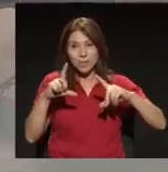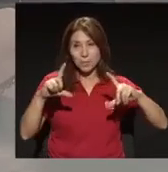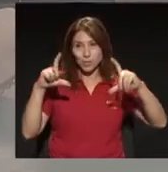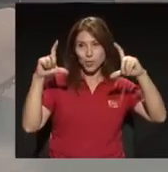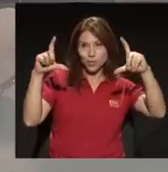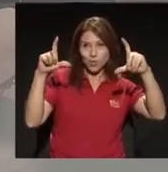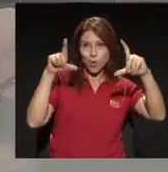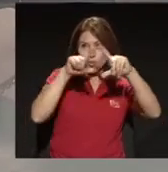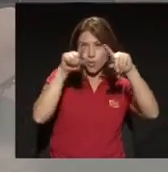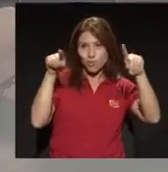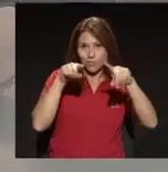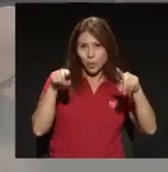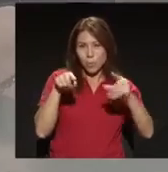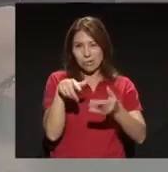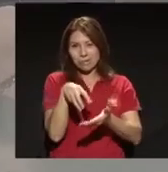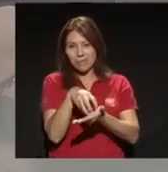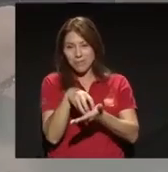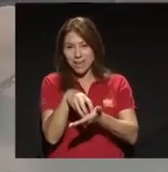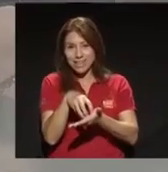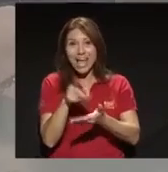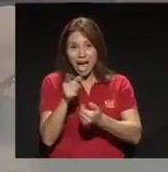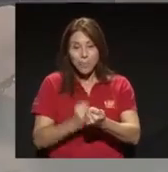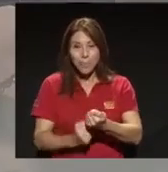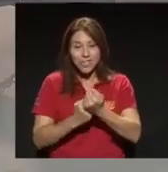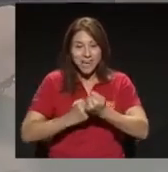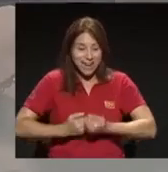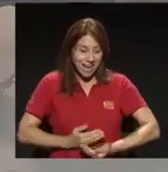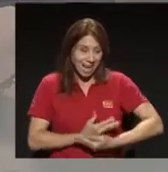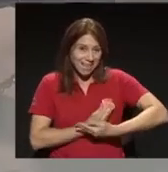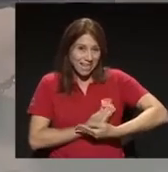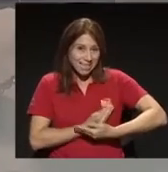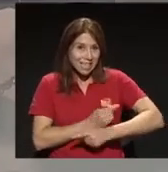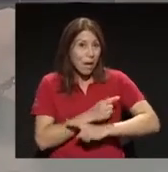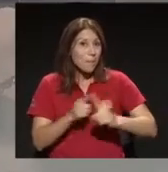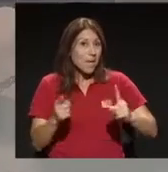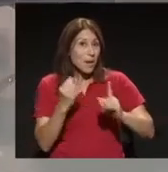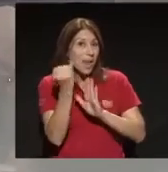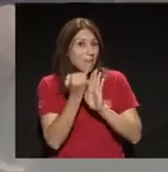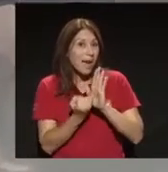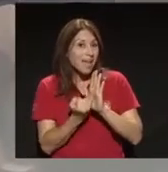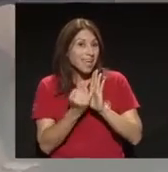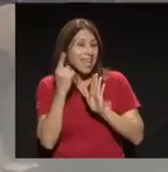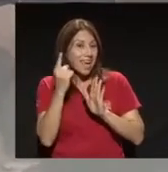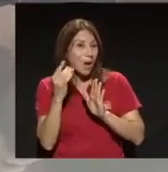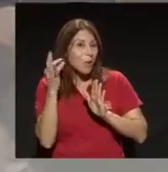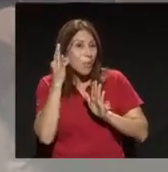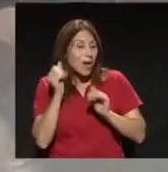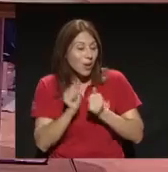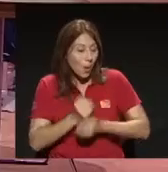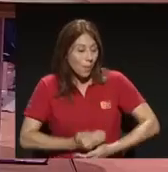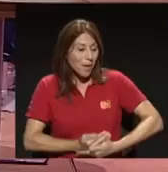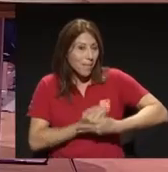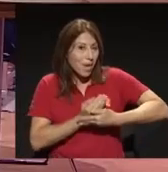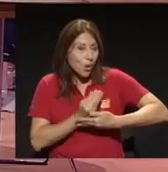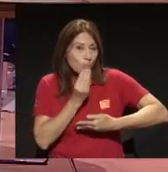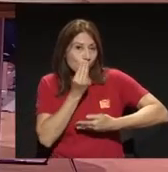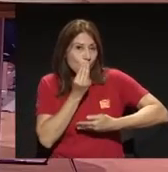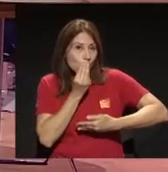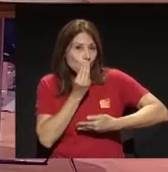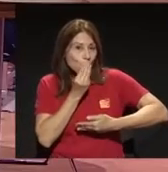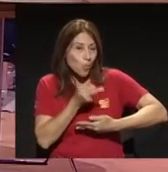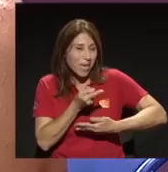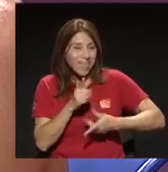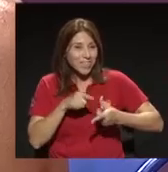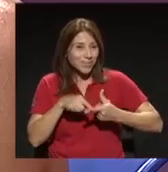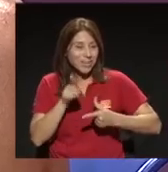donde apoyaba la lactancia pero la imagen era una mujer con un bebé con chupete precisamente nuestro interés y esa fue la